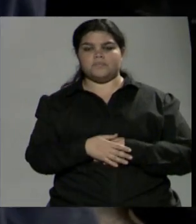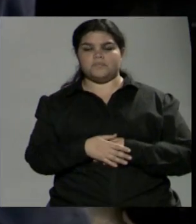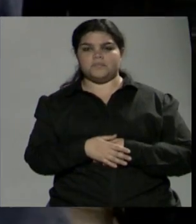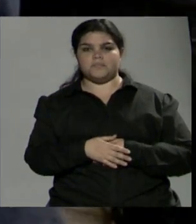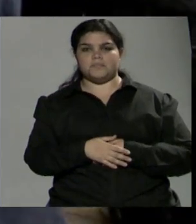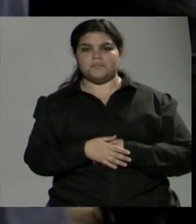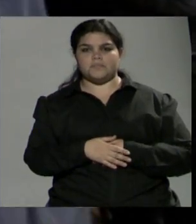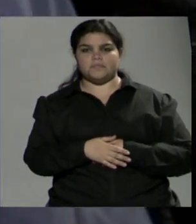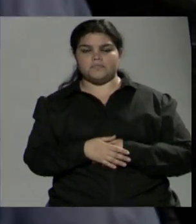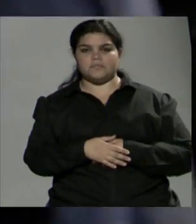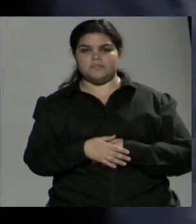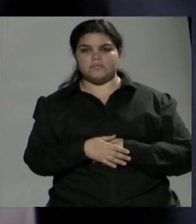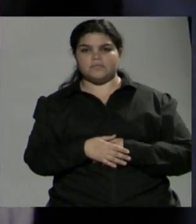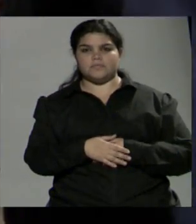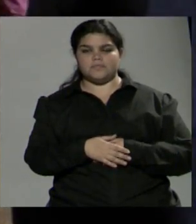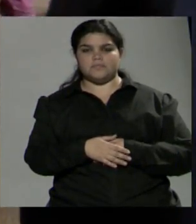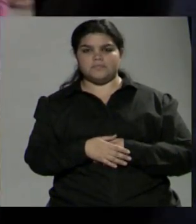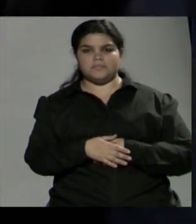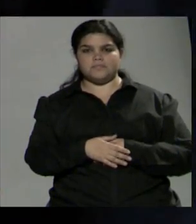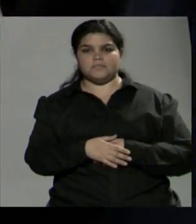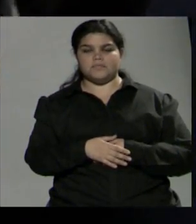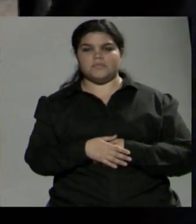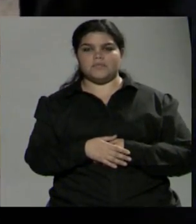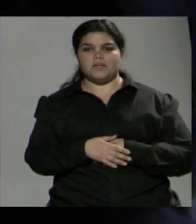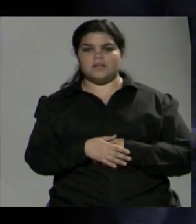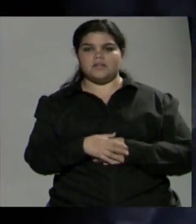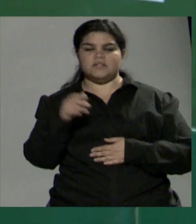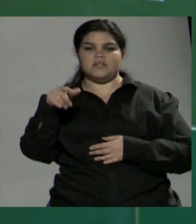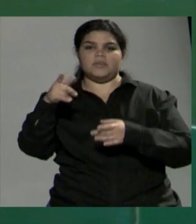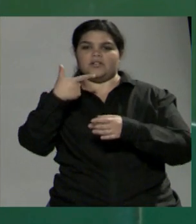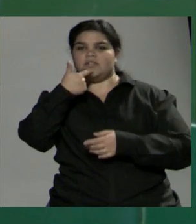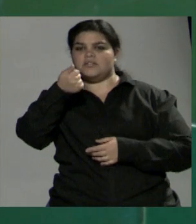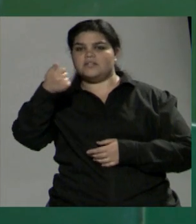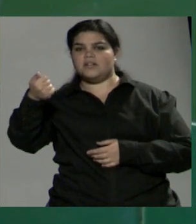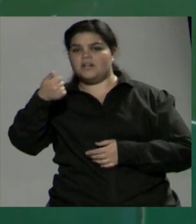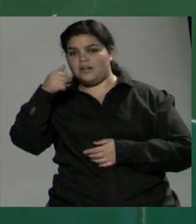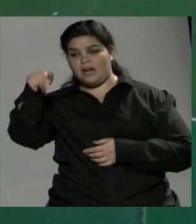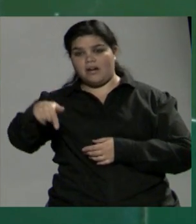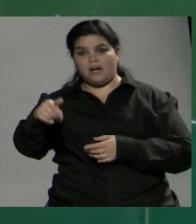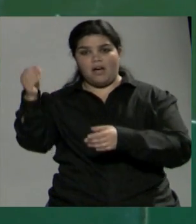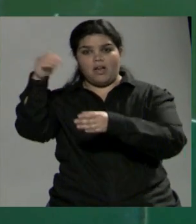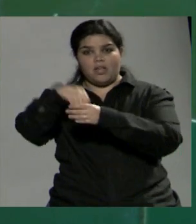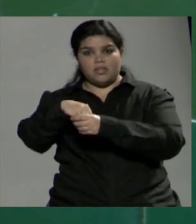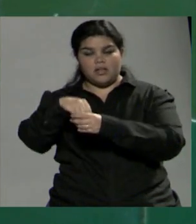incierta donde no sabemos quién finalmente ha ganado, por lo menos hasta que se dé la